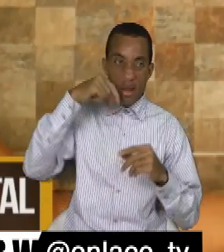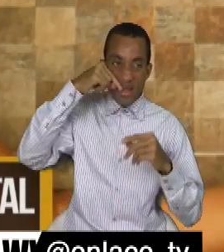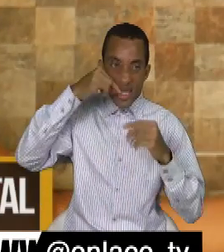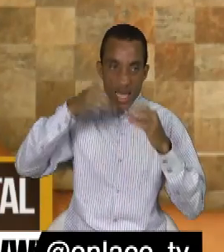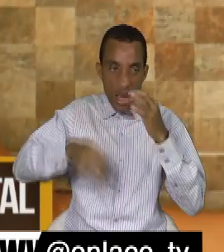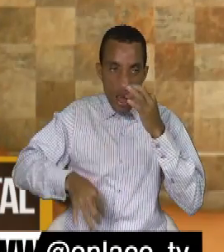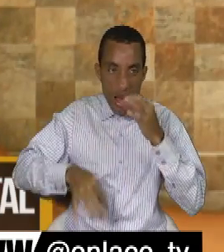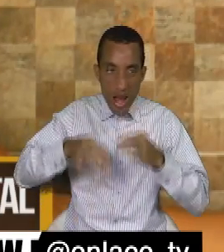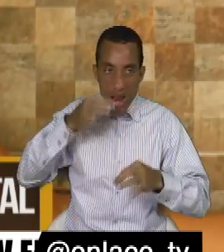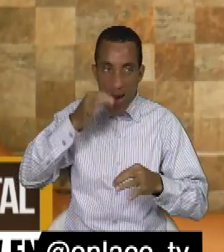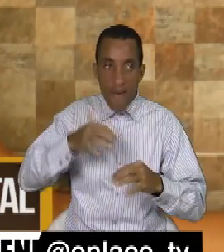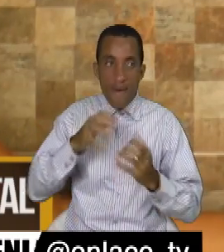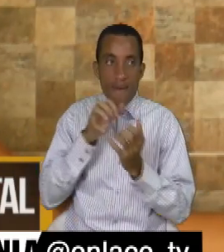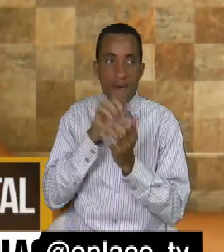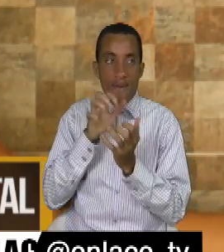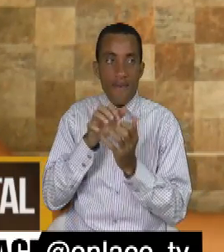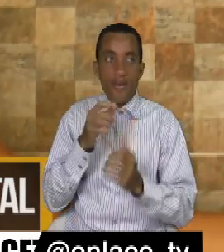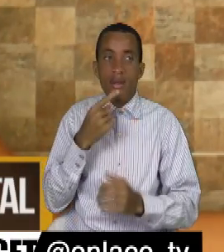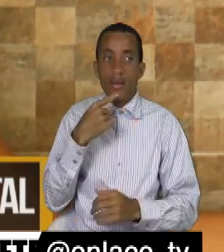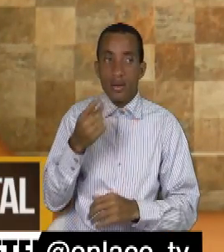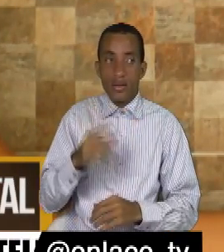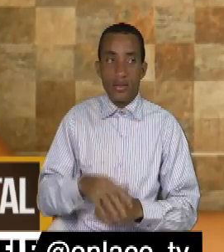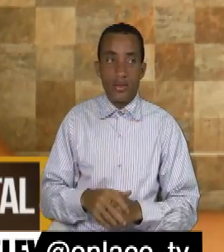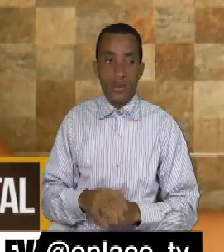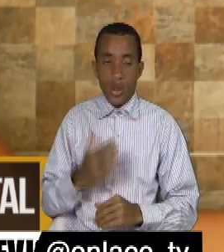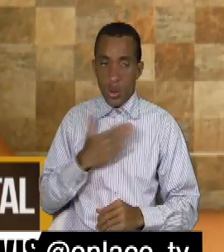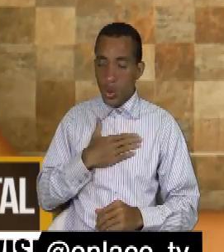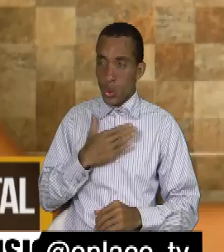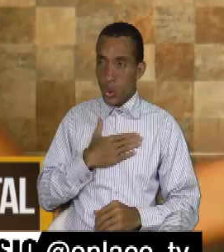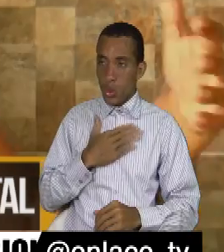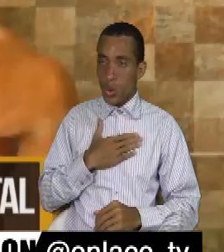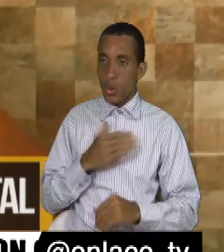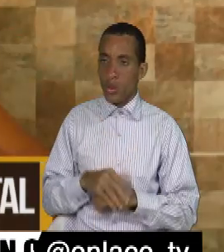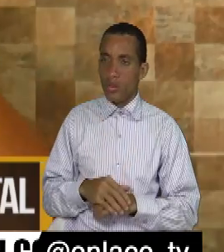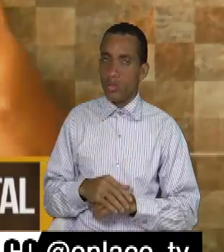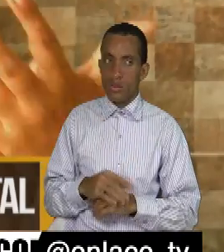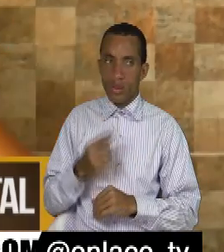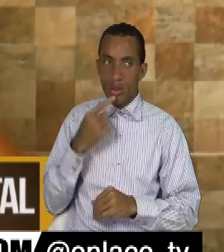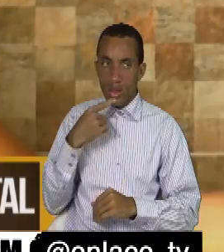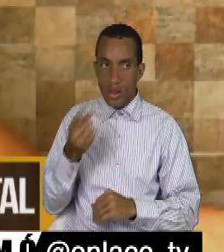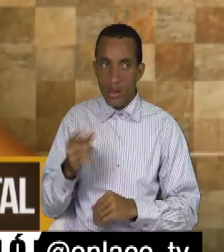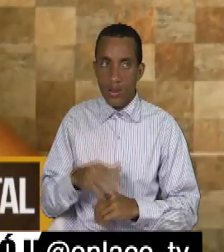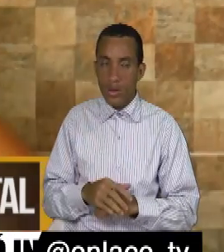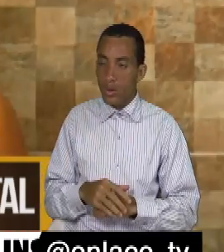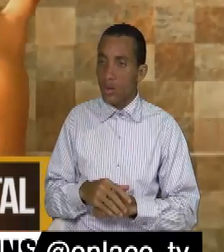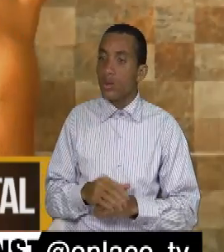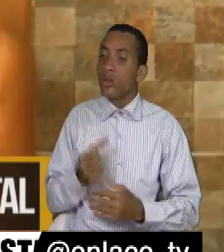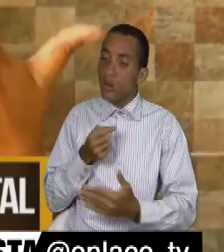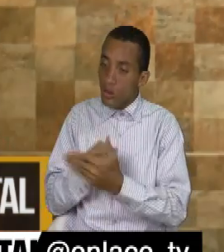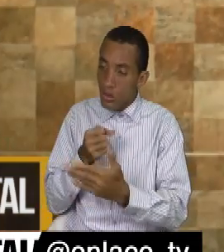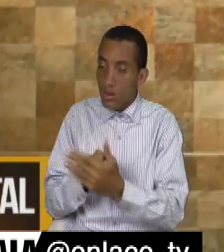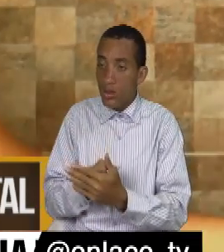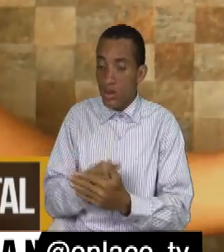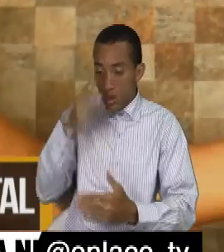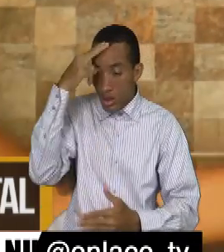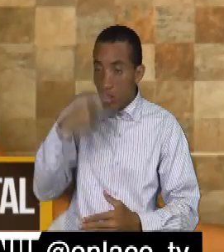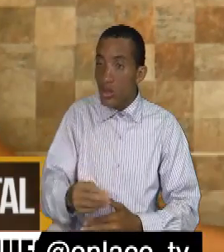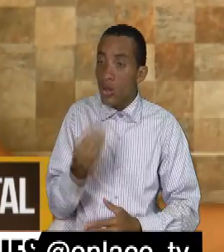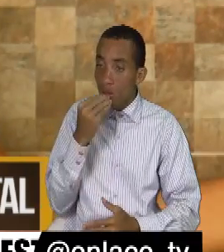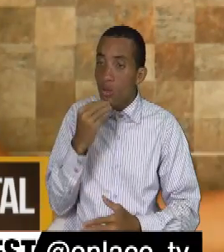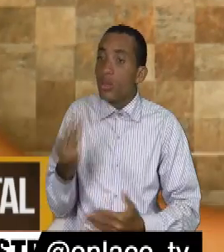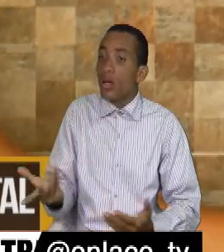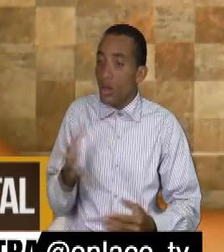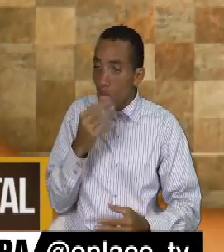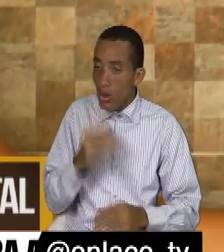me decían que yo era la que peleaba, que yo era la que dije, pero es que yo estoy peleando la comida de mi hijo, porque si me dejó endeudada con